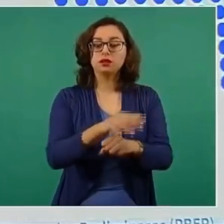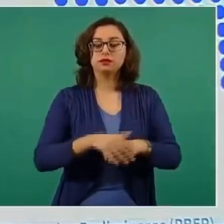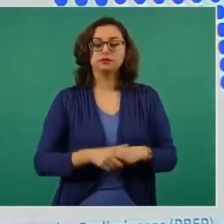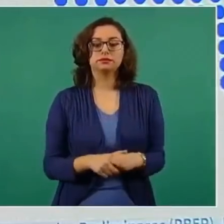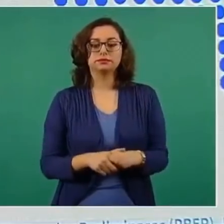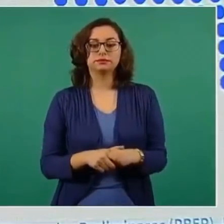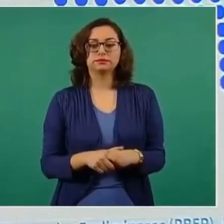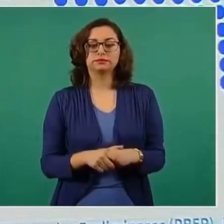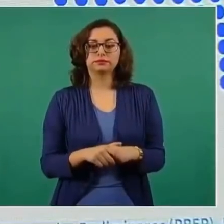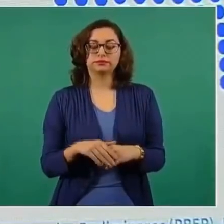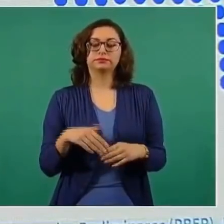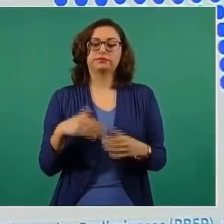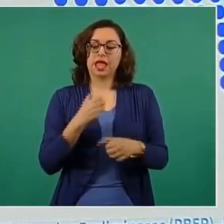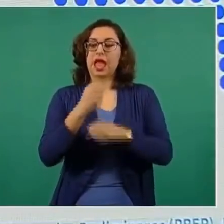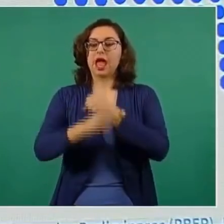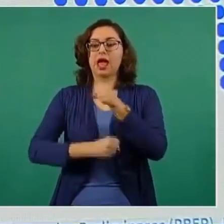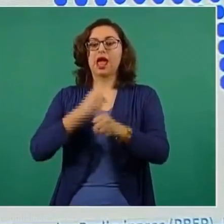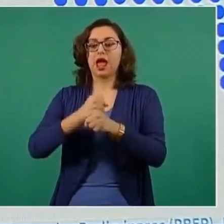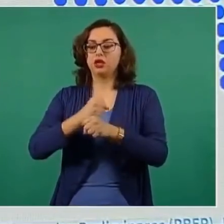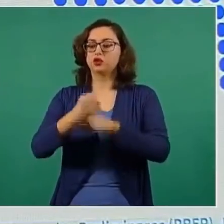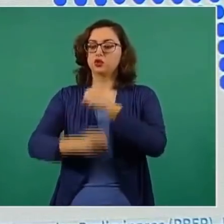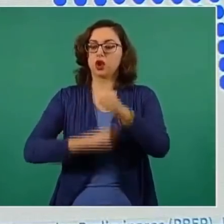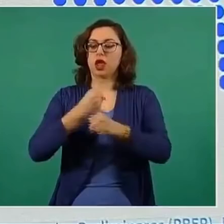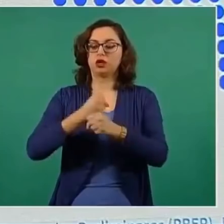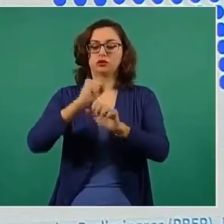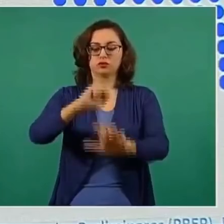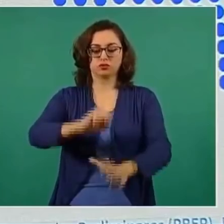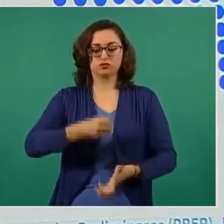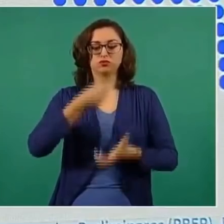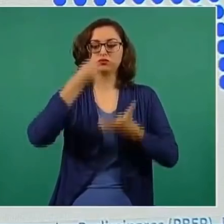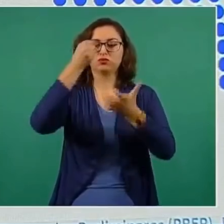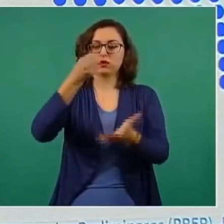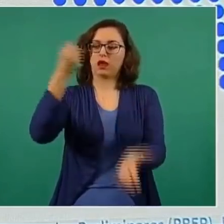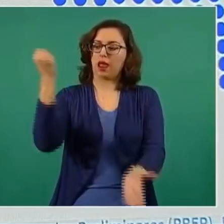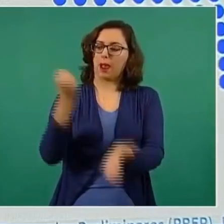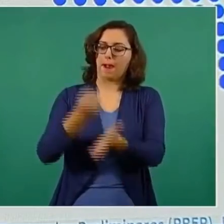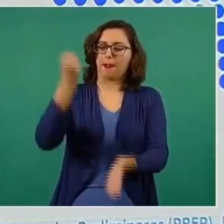Que se apruebe el presupuesto, que es la facultad